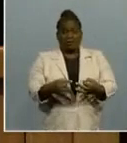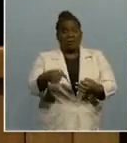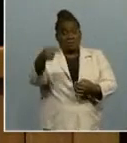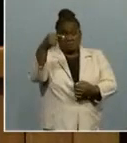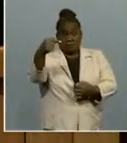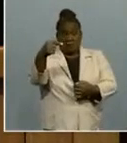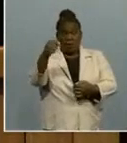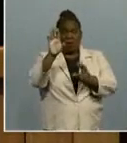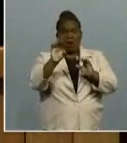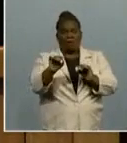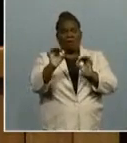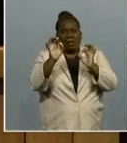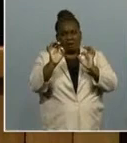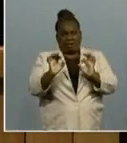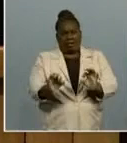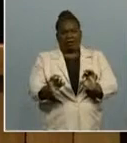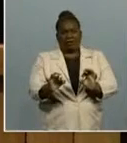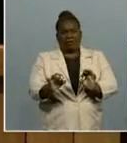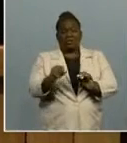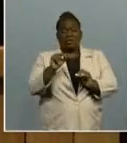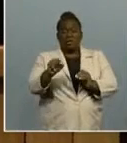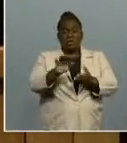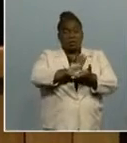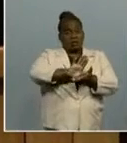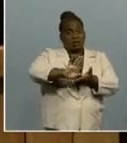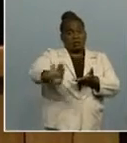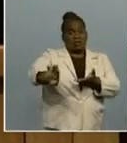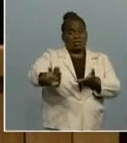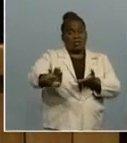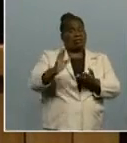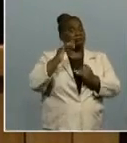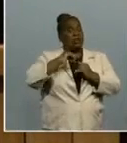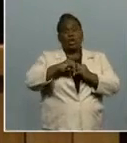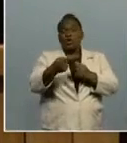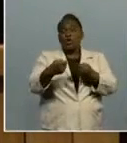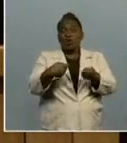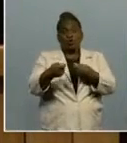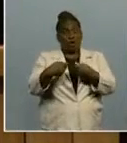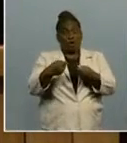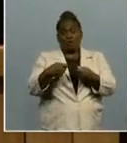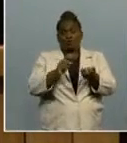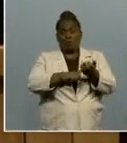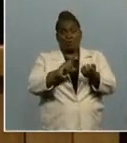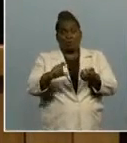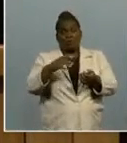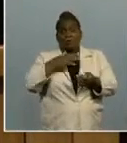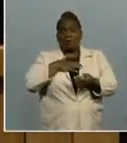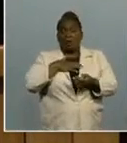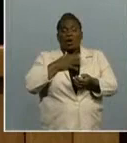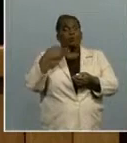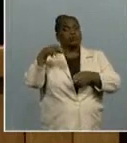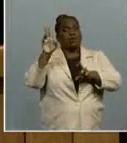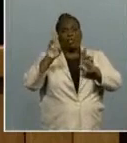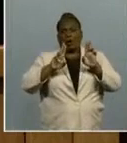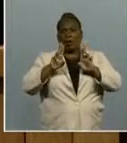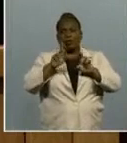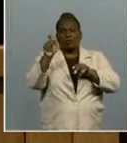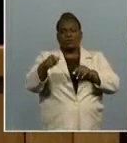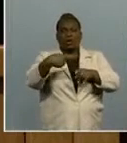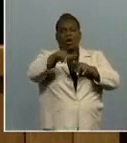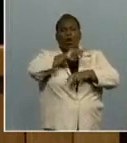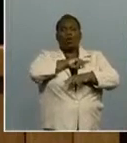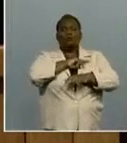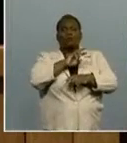y la ética a la indecencia y la perversidad que no negocia su existencia no legitima mercenarios y actúa con